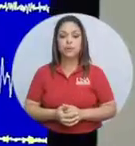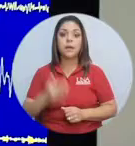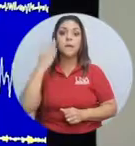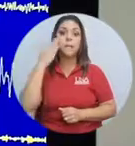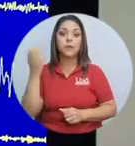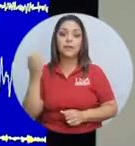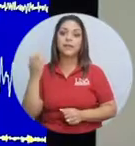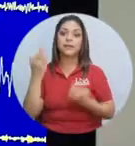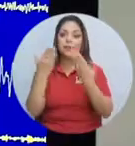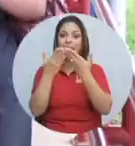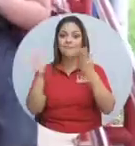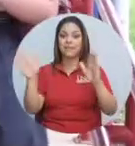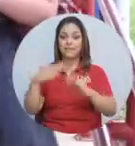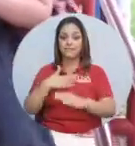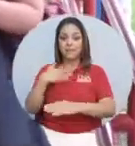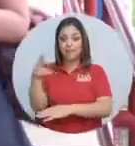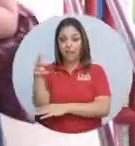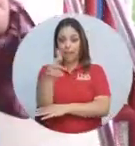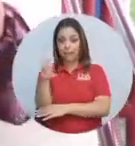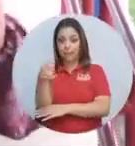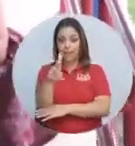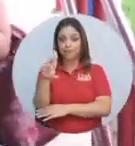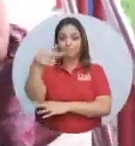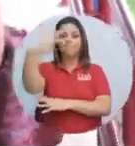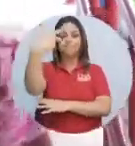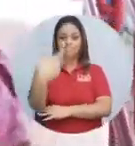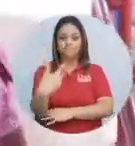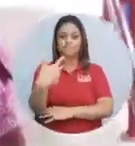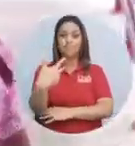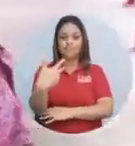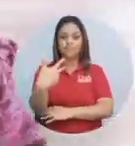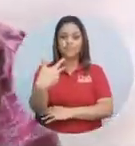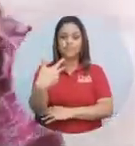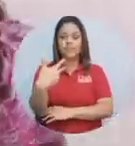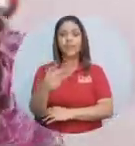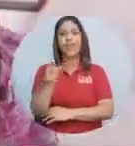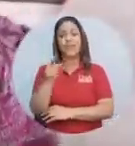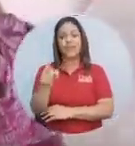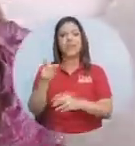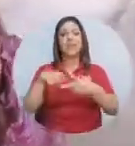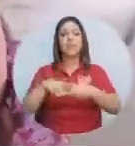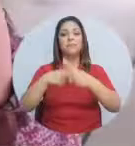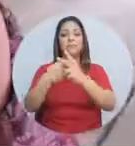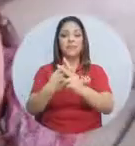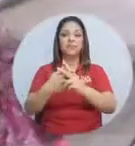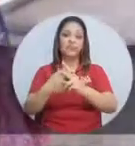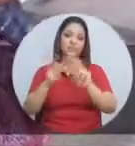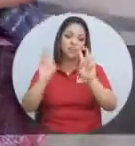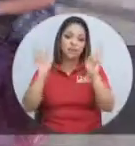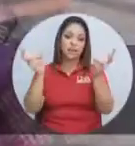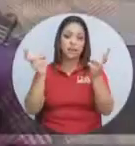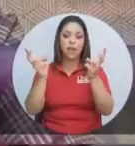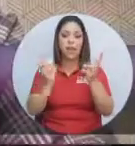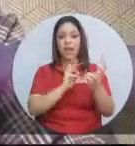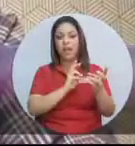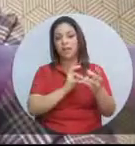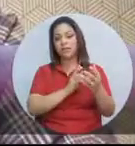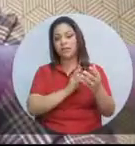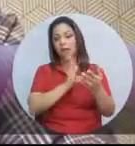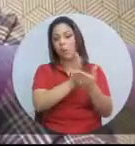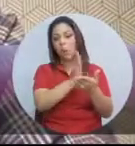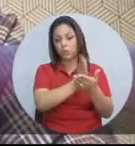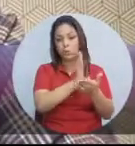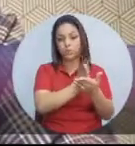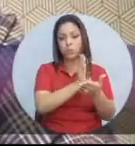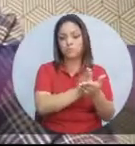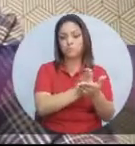incluso con el simple hecho de tener que activar mi cámara, ¿verdad? Por ahí entra el tema